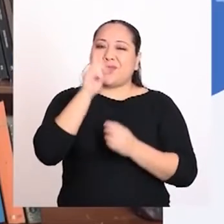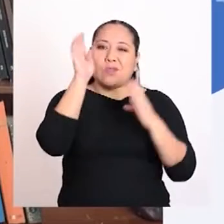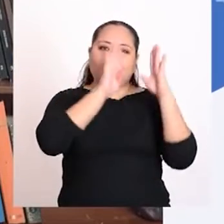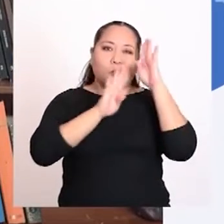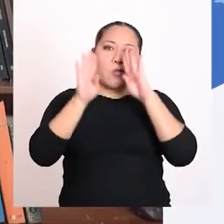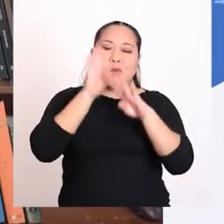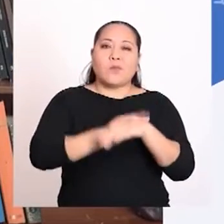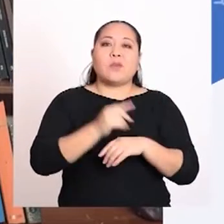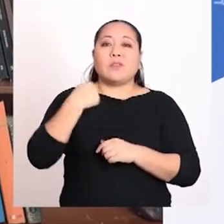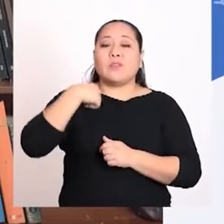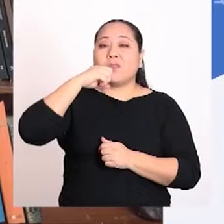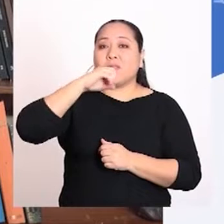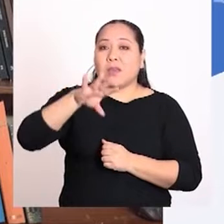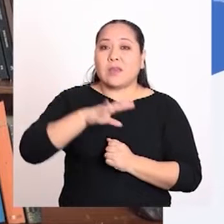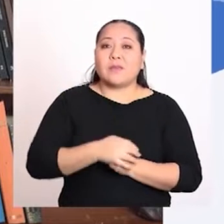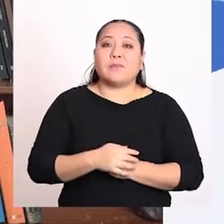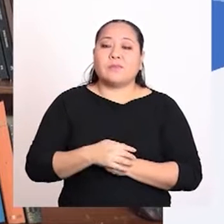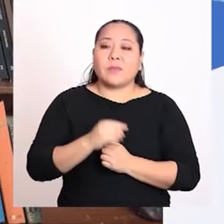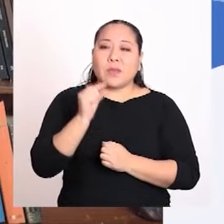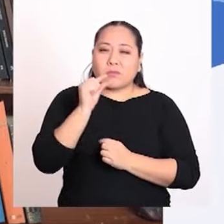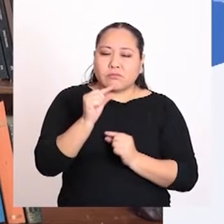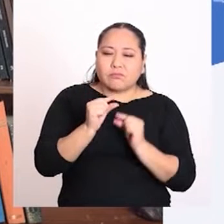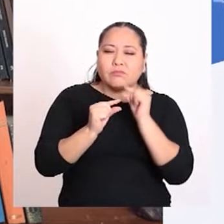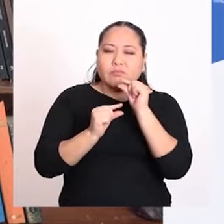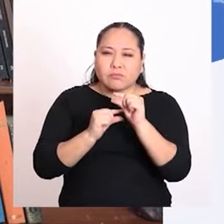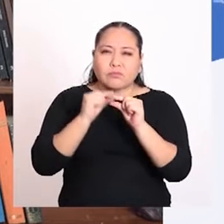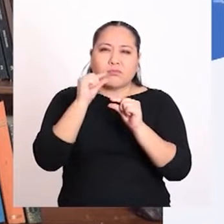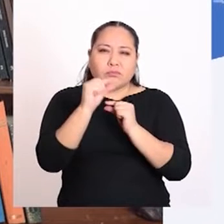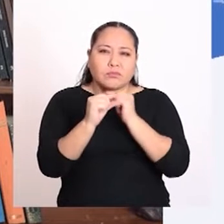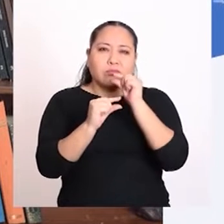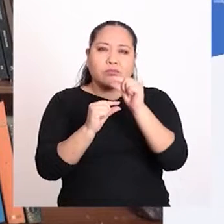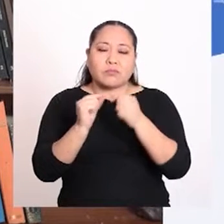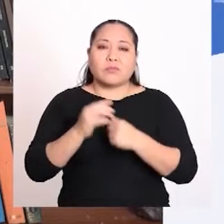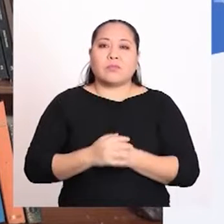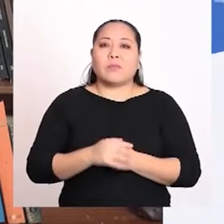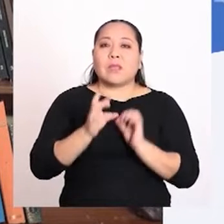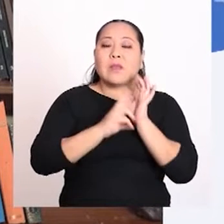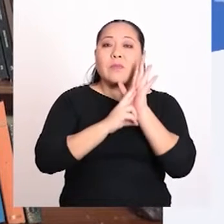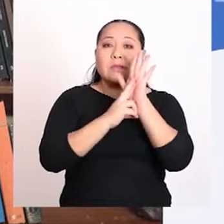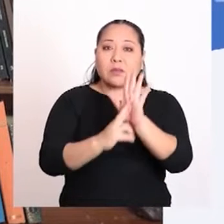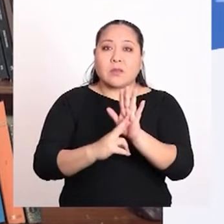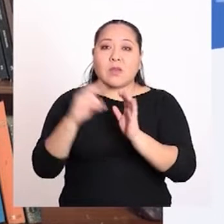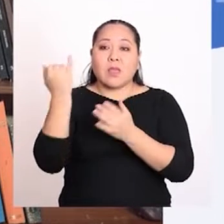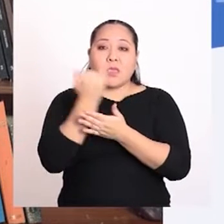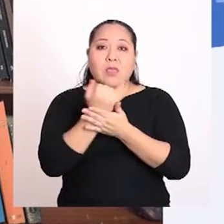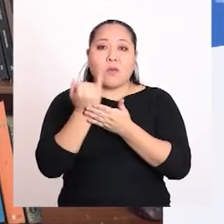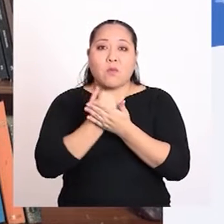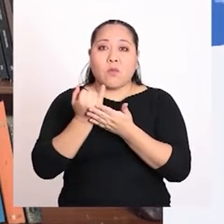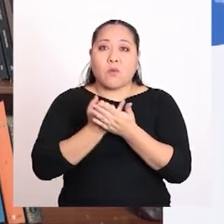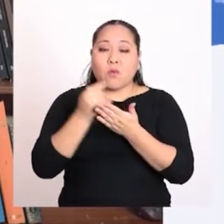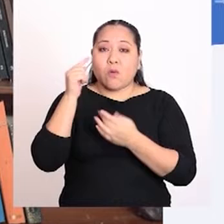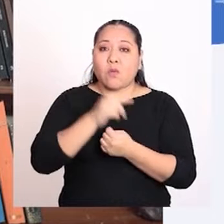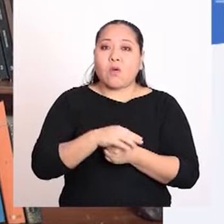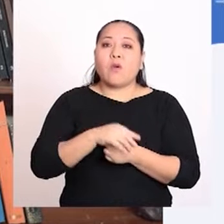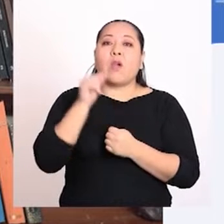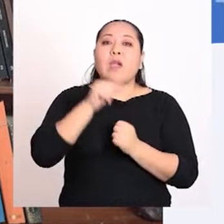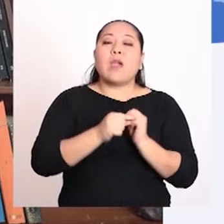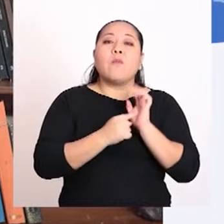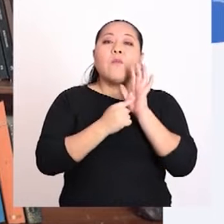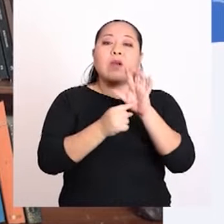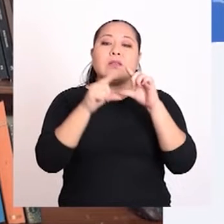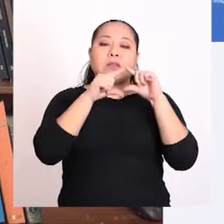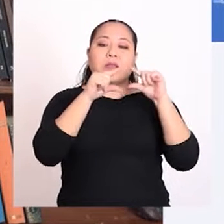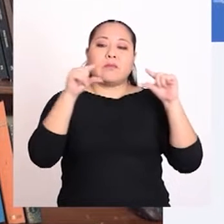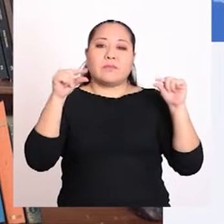te preocupes. Como dije, iremos paso por paso. Representaremos la gráfica a partir de su